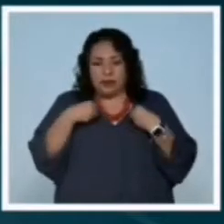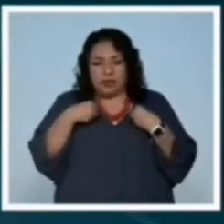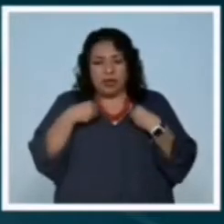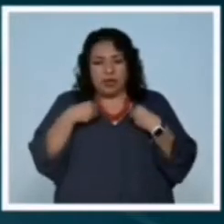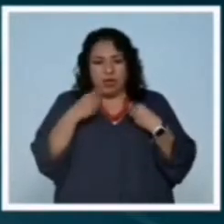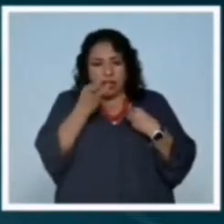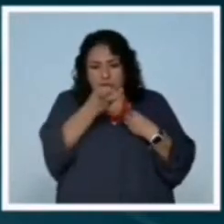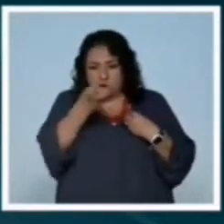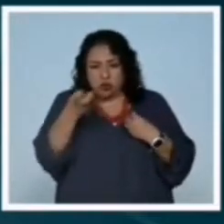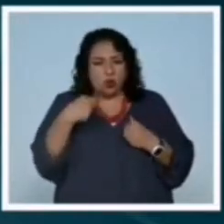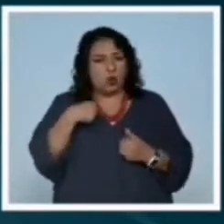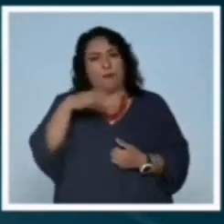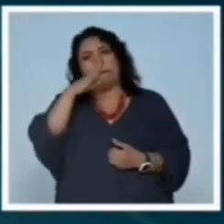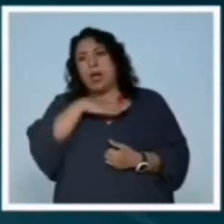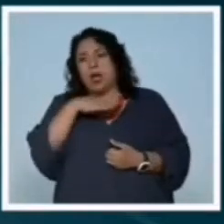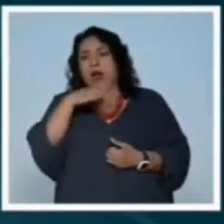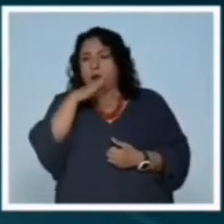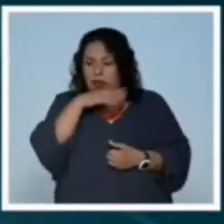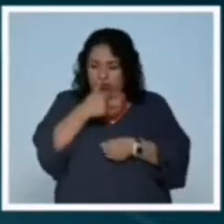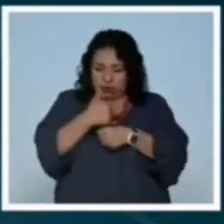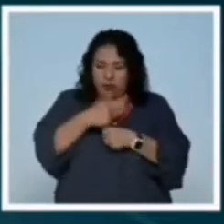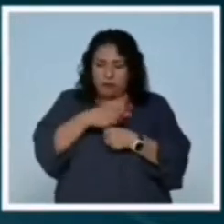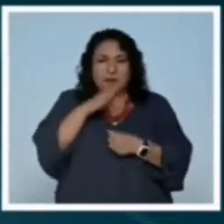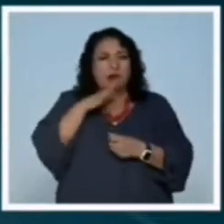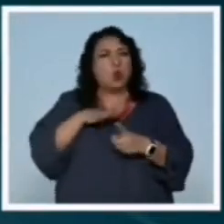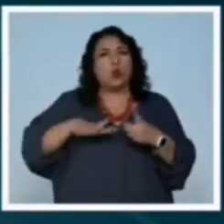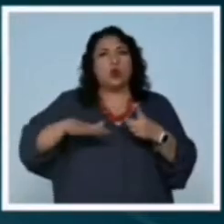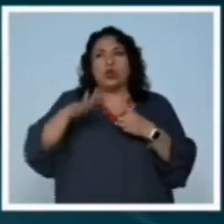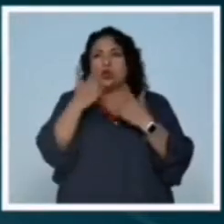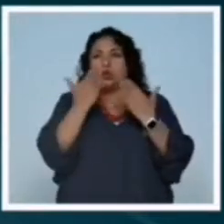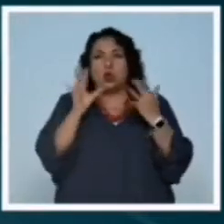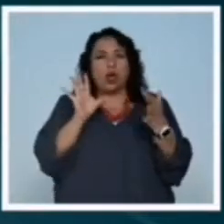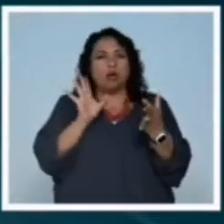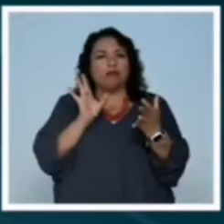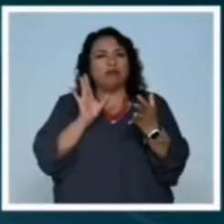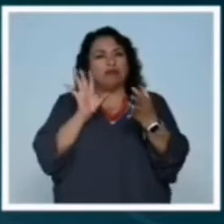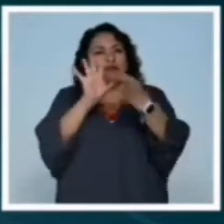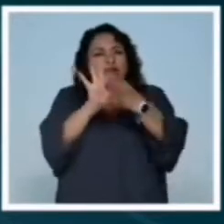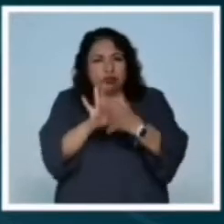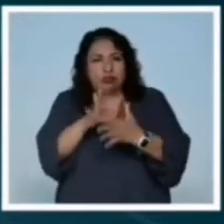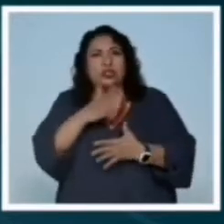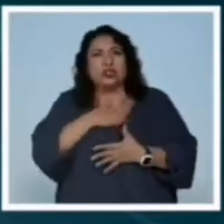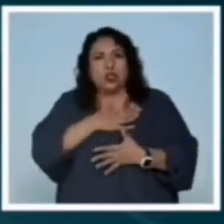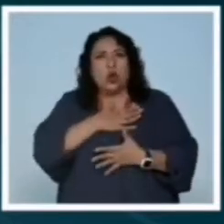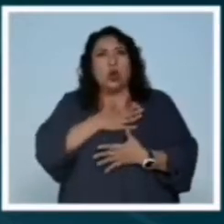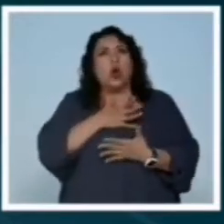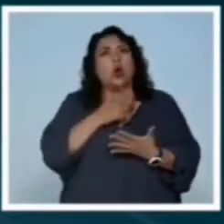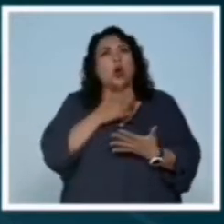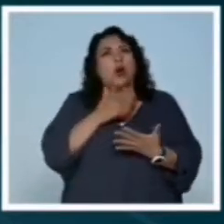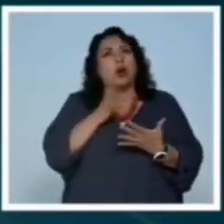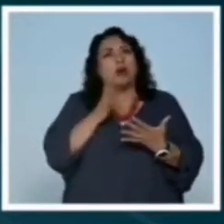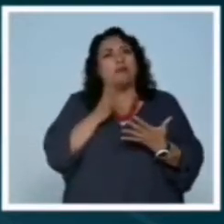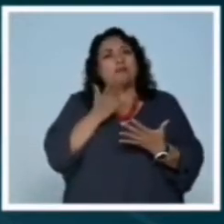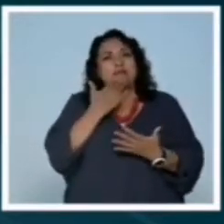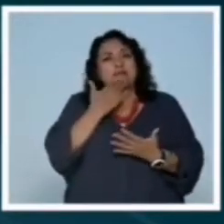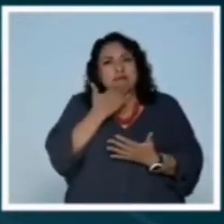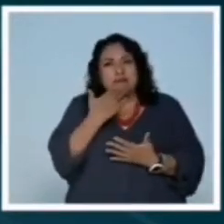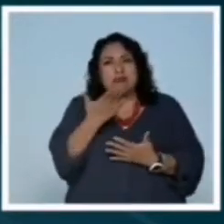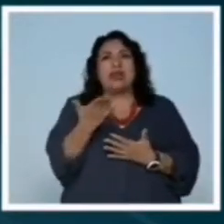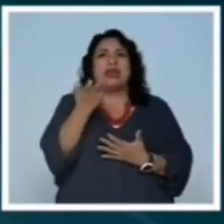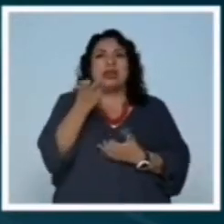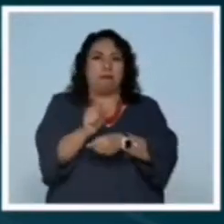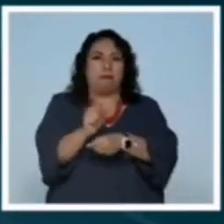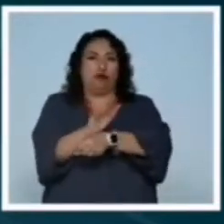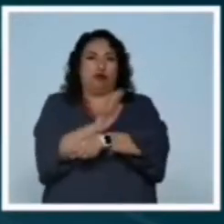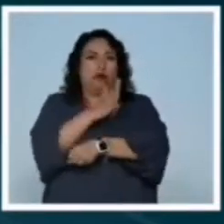ciertas cosas y no encuentra un contexto adecuado que responda ante esa parte